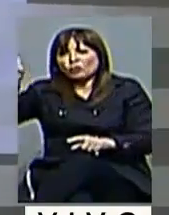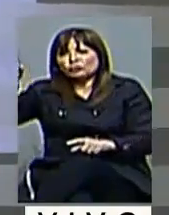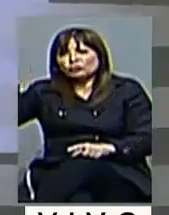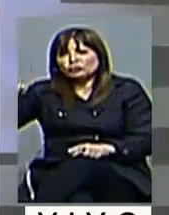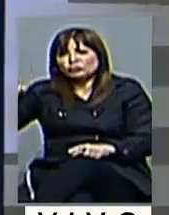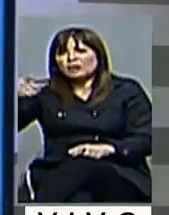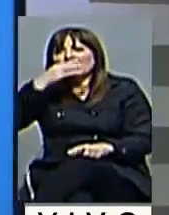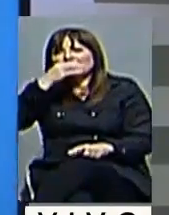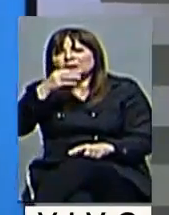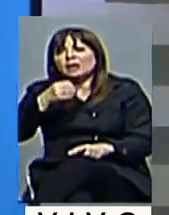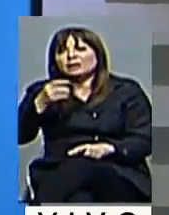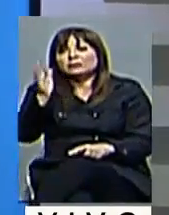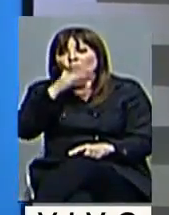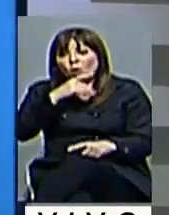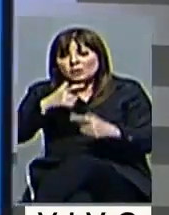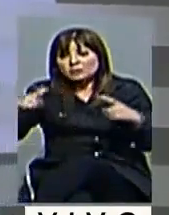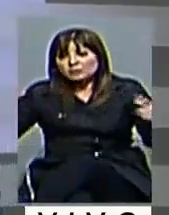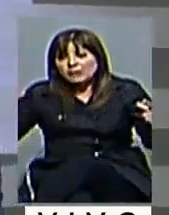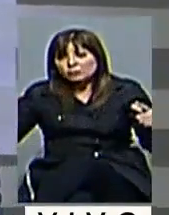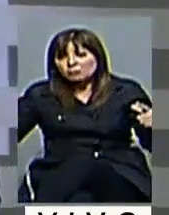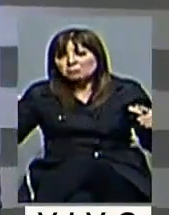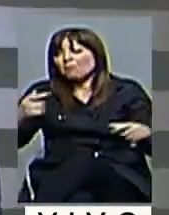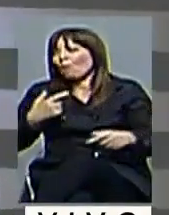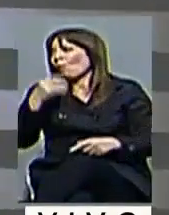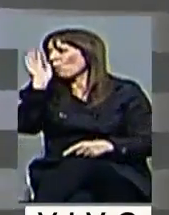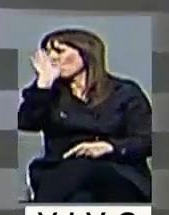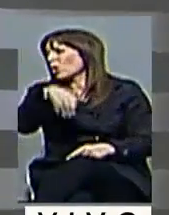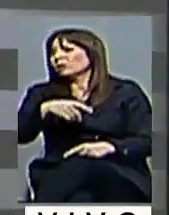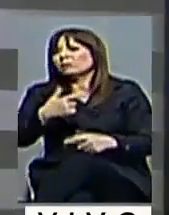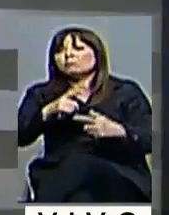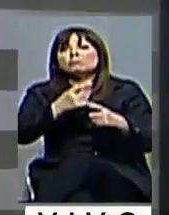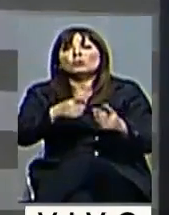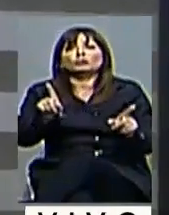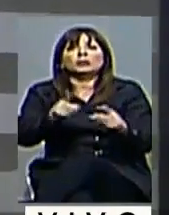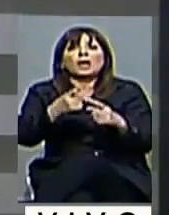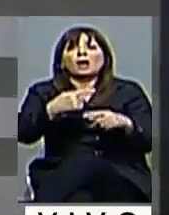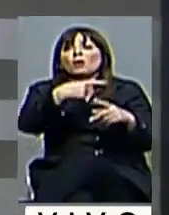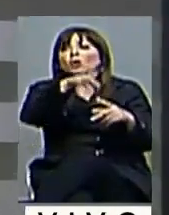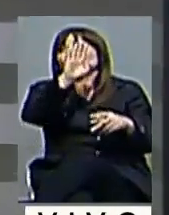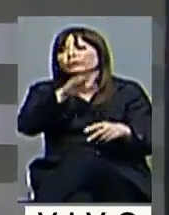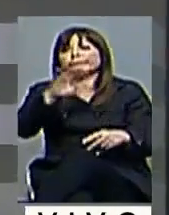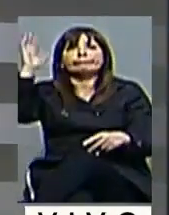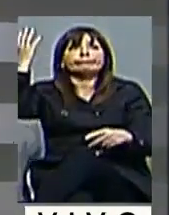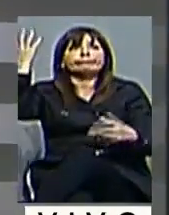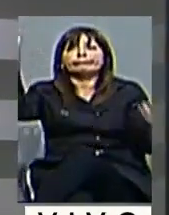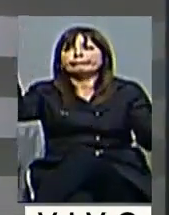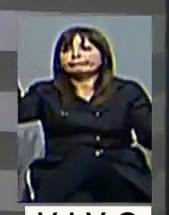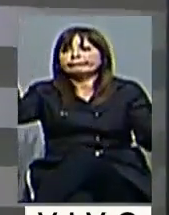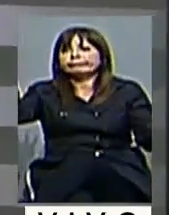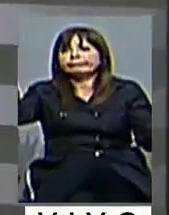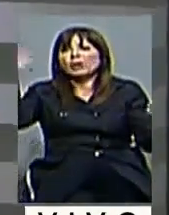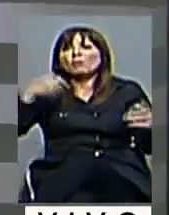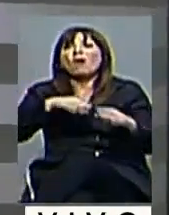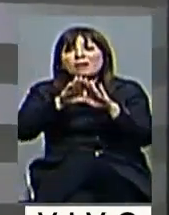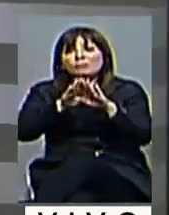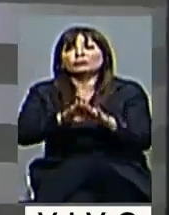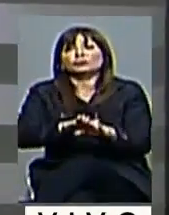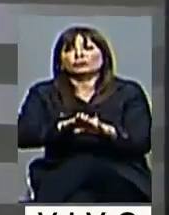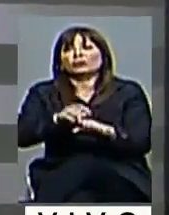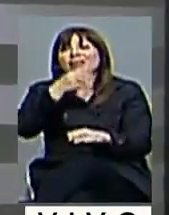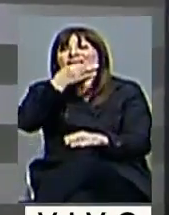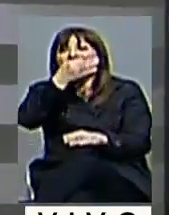lo demás es música. Uh-huh. ¿Ah? Yo creo que reafirmó el discurso de Sebastián Piñera tremendamente. Entonces, ¿se votó por el